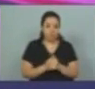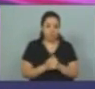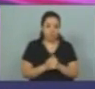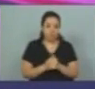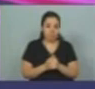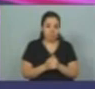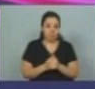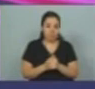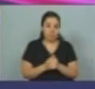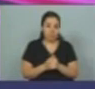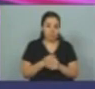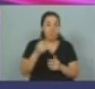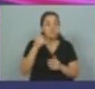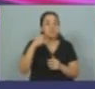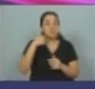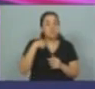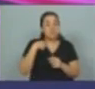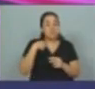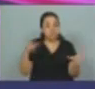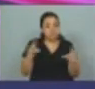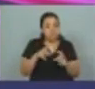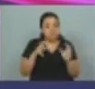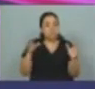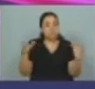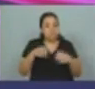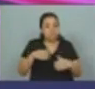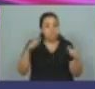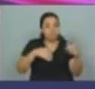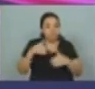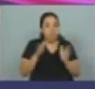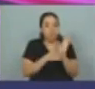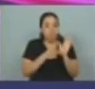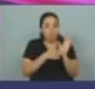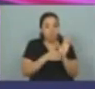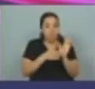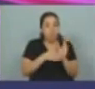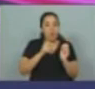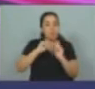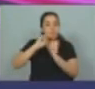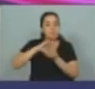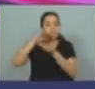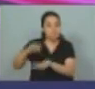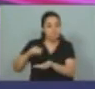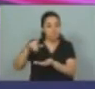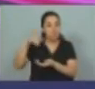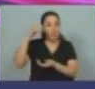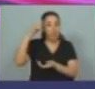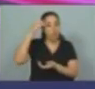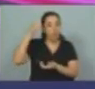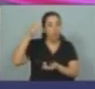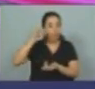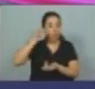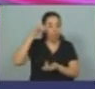todo, todas las pruebas que yo tengo están, ingresaron en el juzgado en aquel momento cuando yo